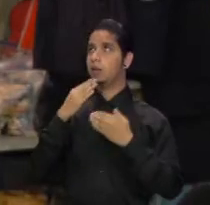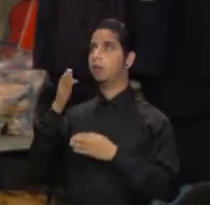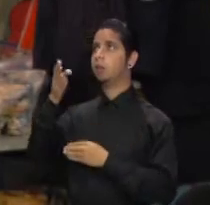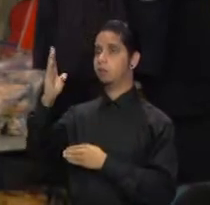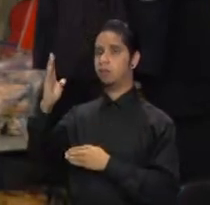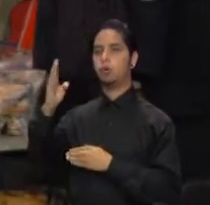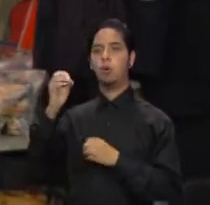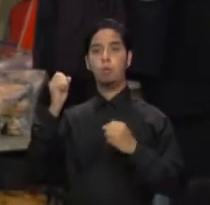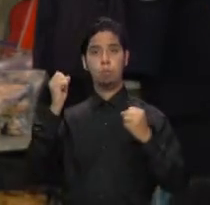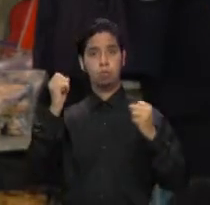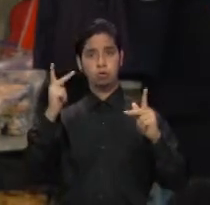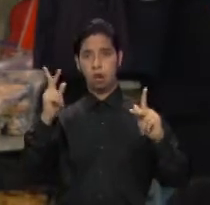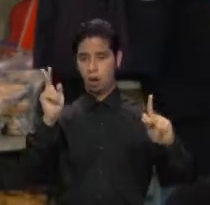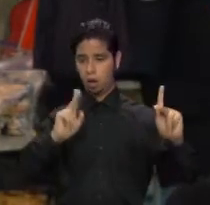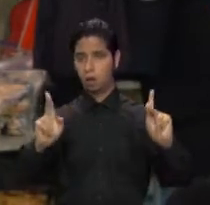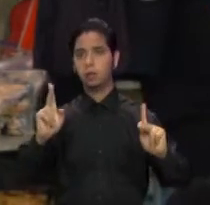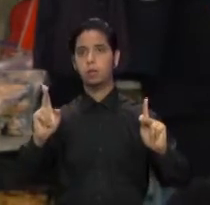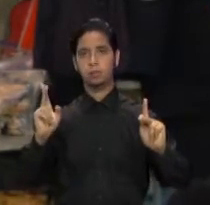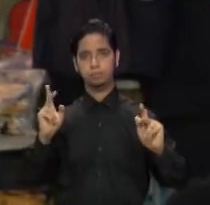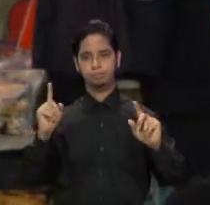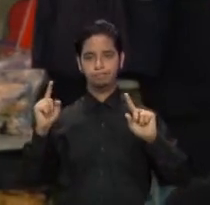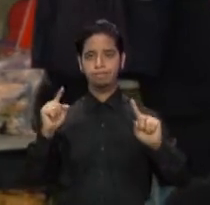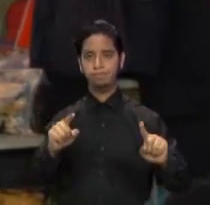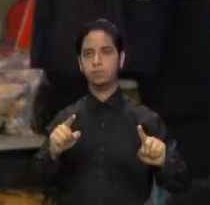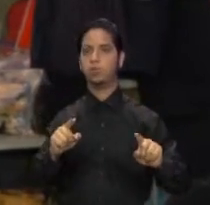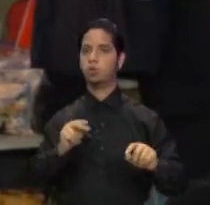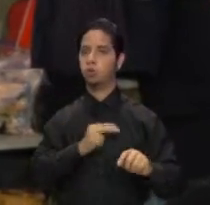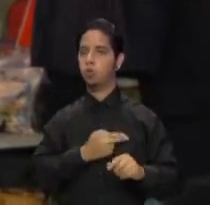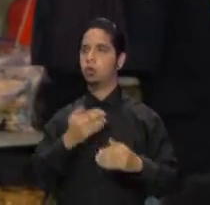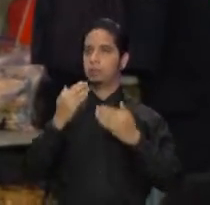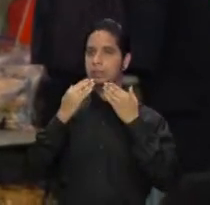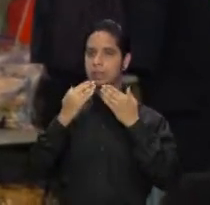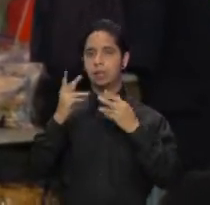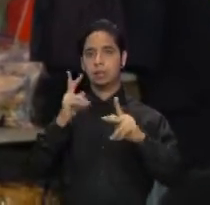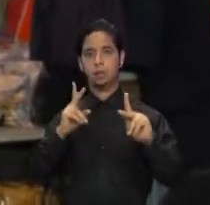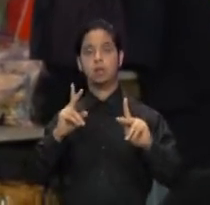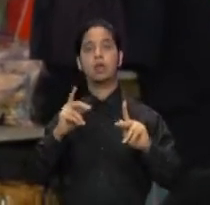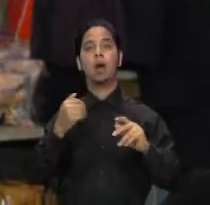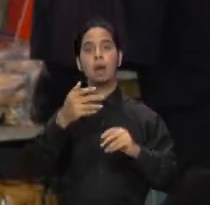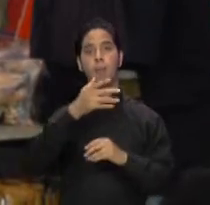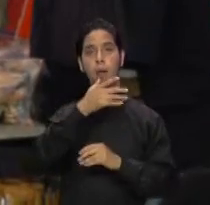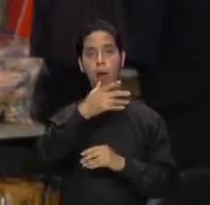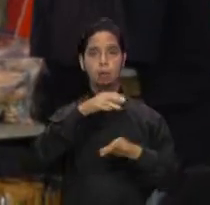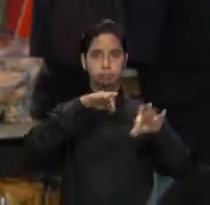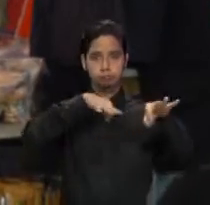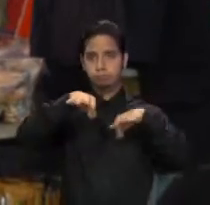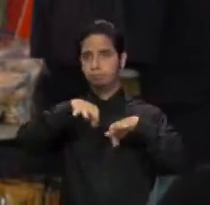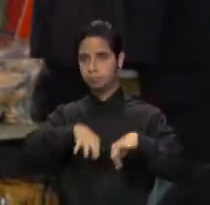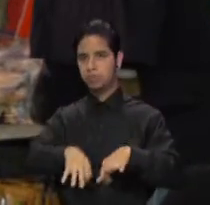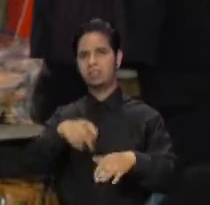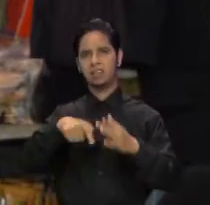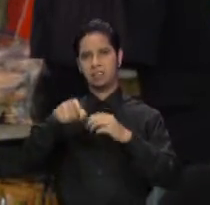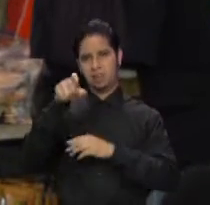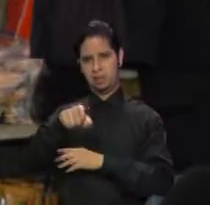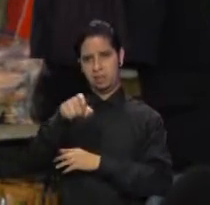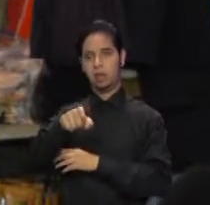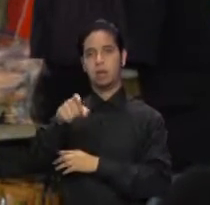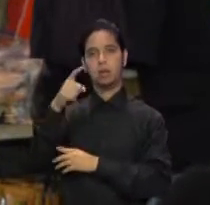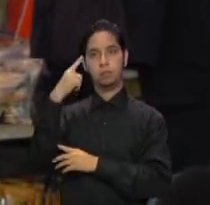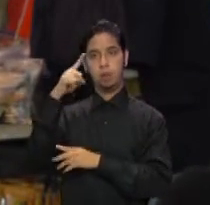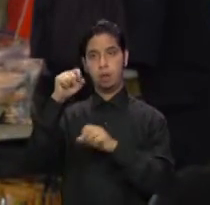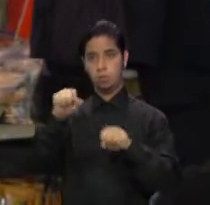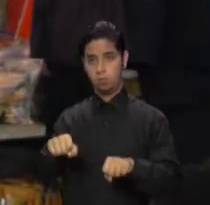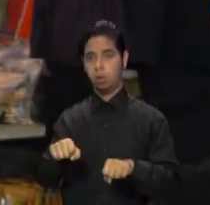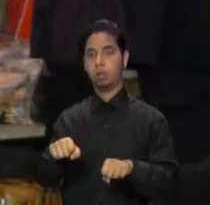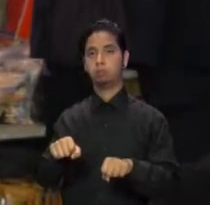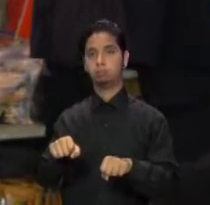los movimientos que han ocurrido. Estamos aquí para recibir leche y para orientar a las madres y los requisitos, ¿verdad? Para nosotros poder